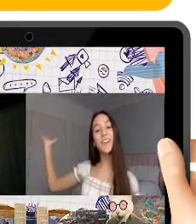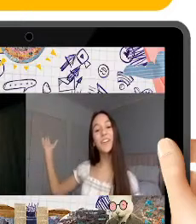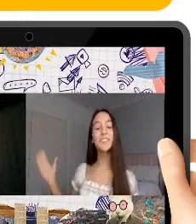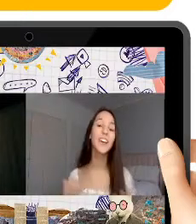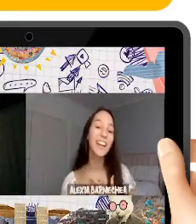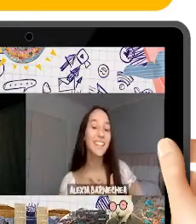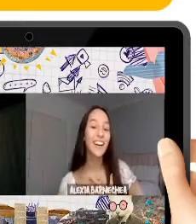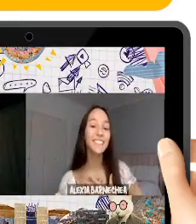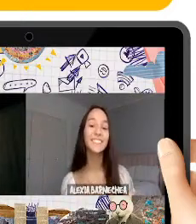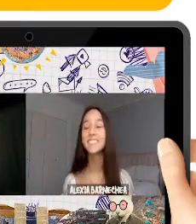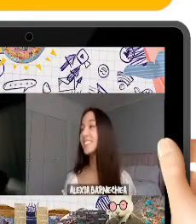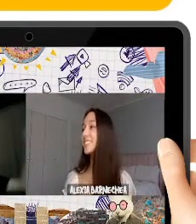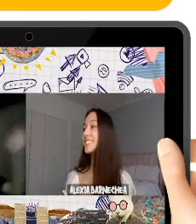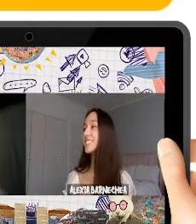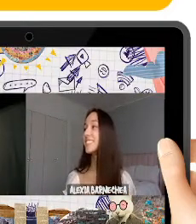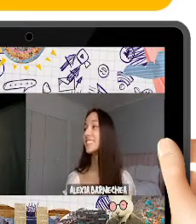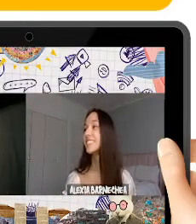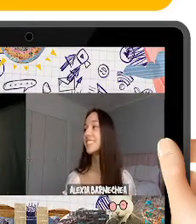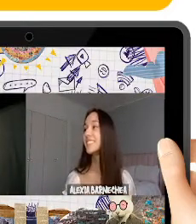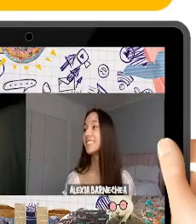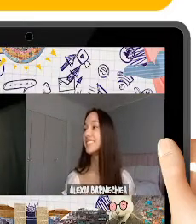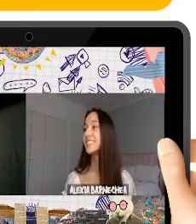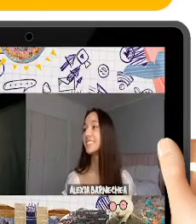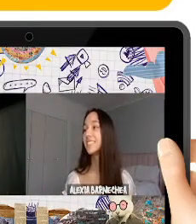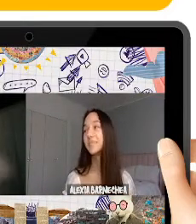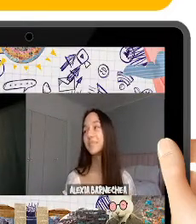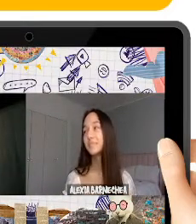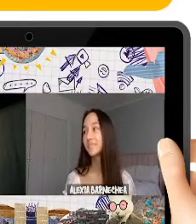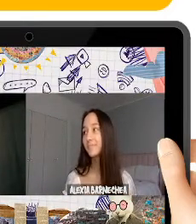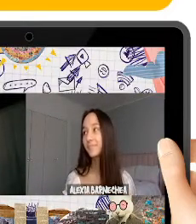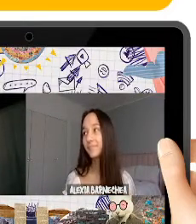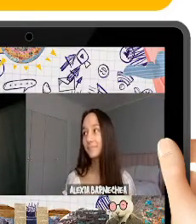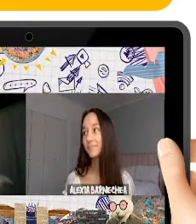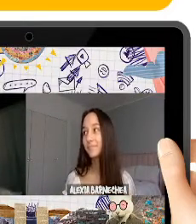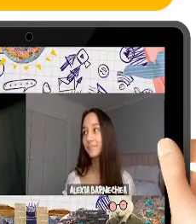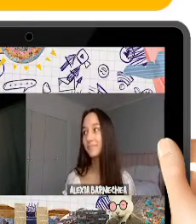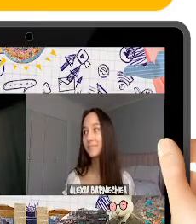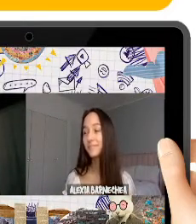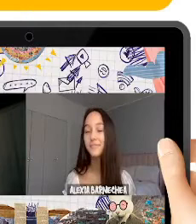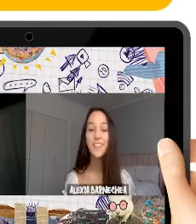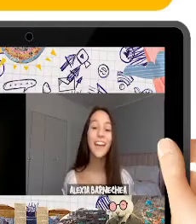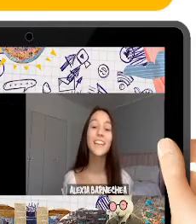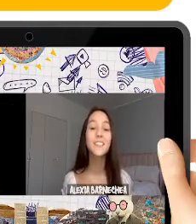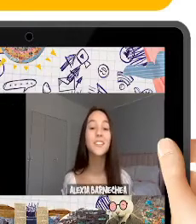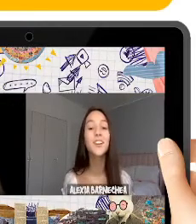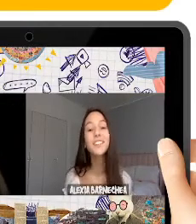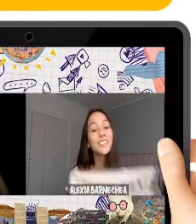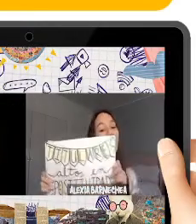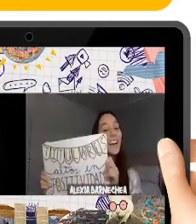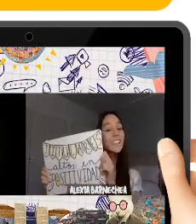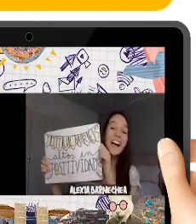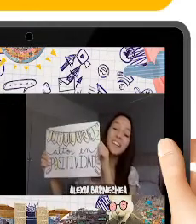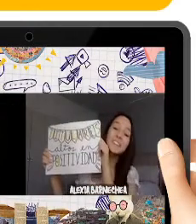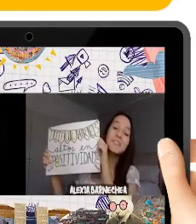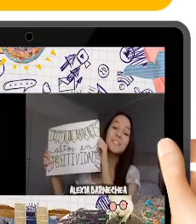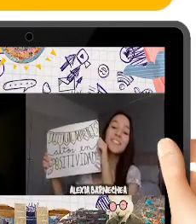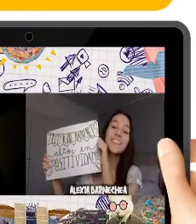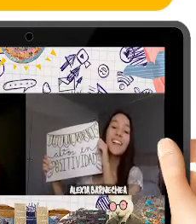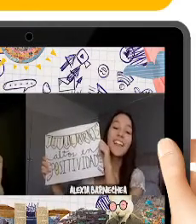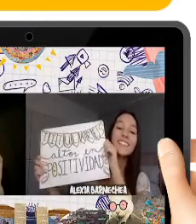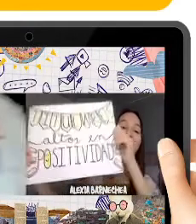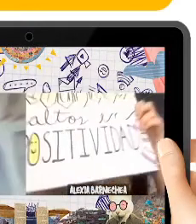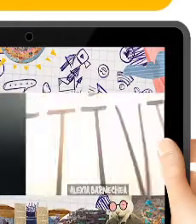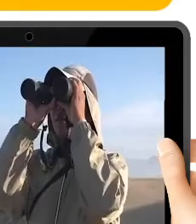de colores, paltas y hasta ceviches. Tenemos costa, un lindo mar,